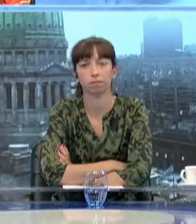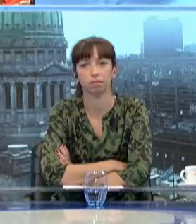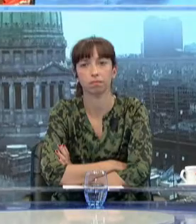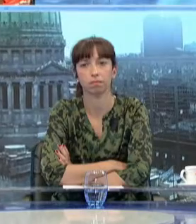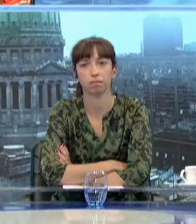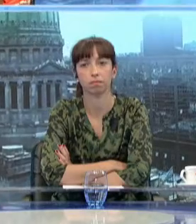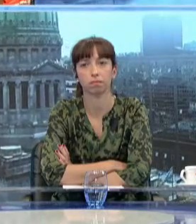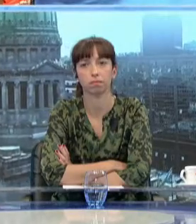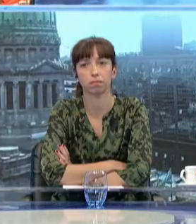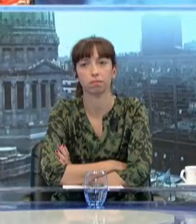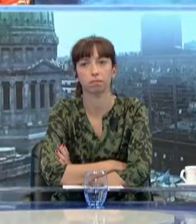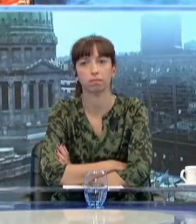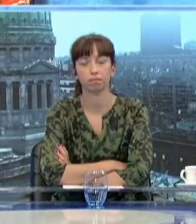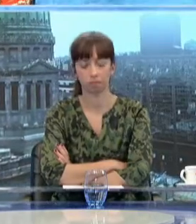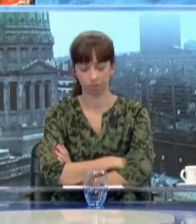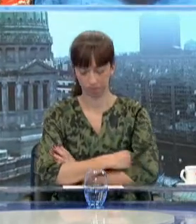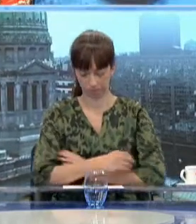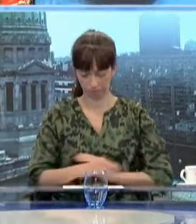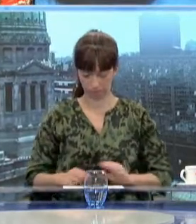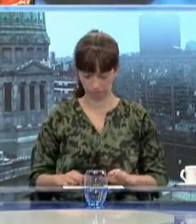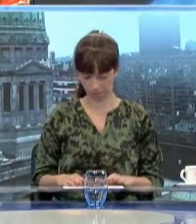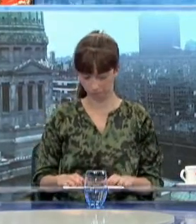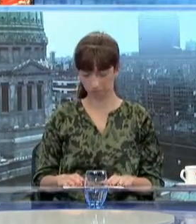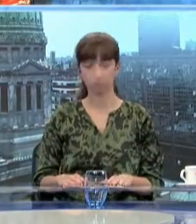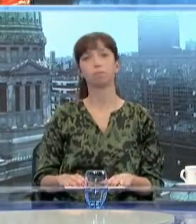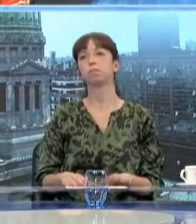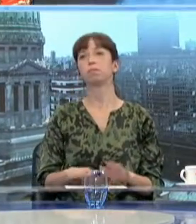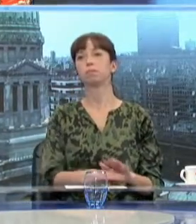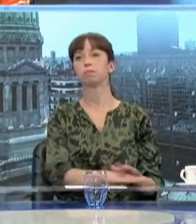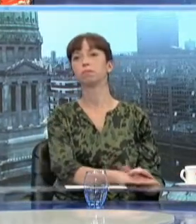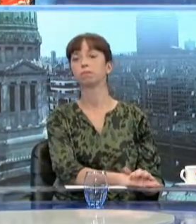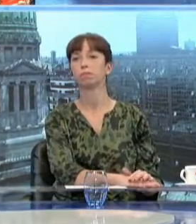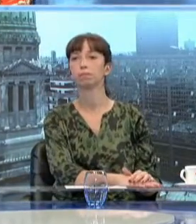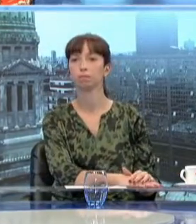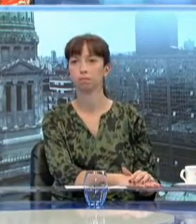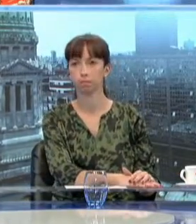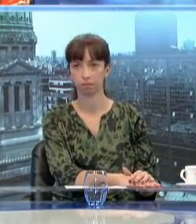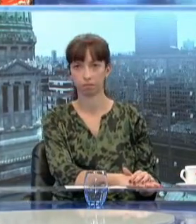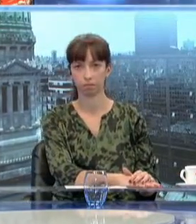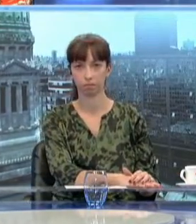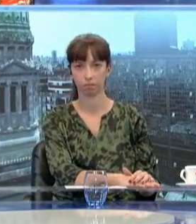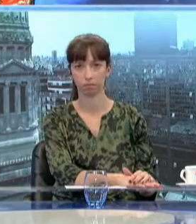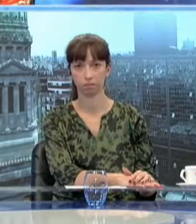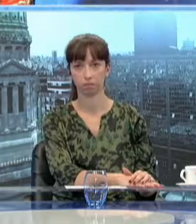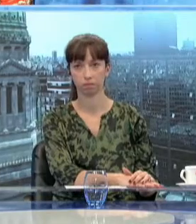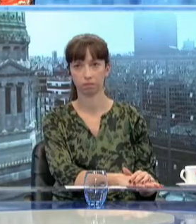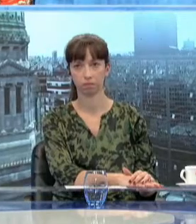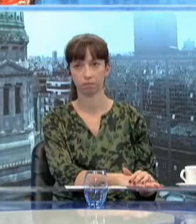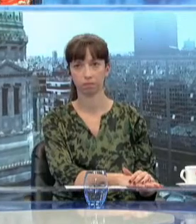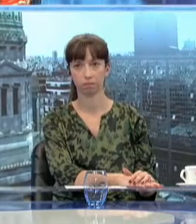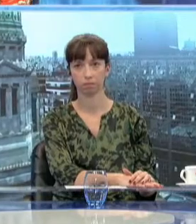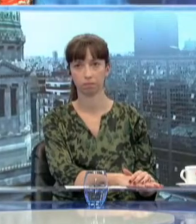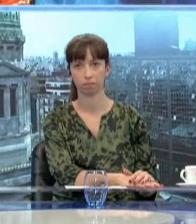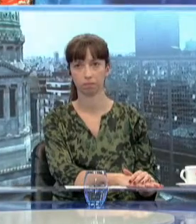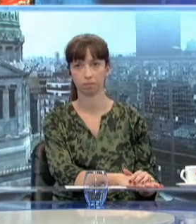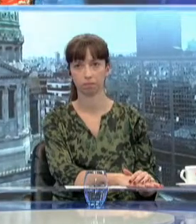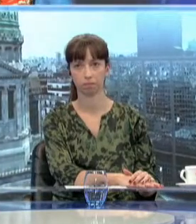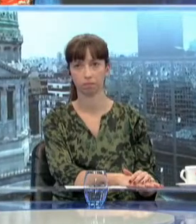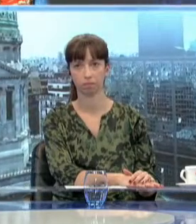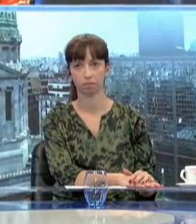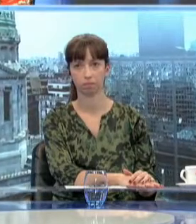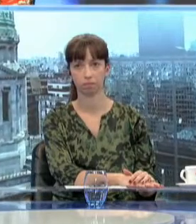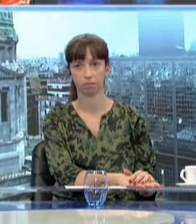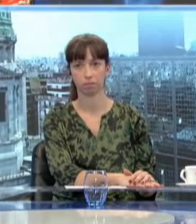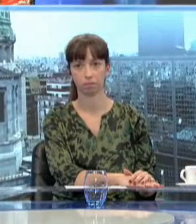puedan recuperar las pérdidas que pueden haber tenido, que en algunos son mayores que otros por las dificultades